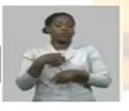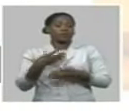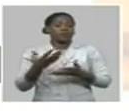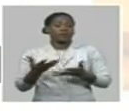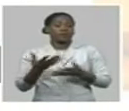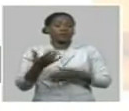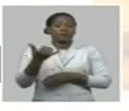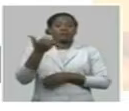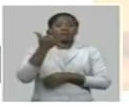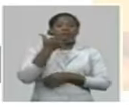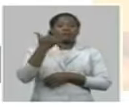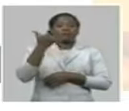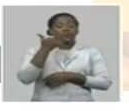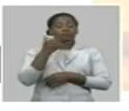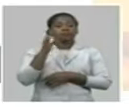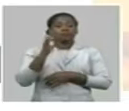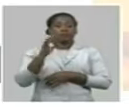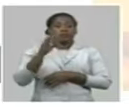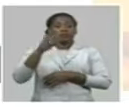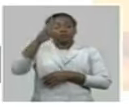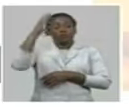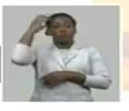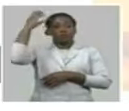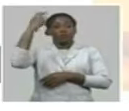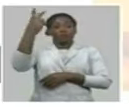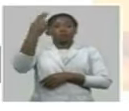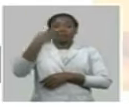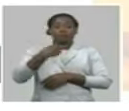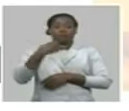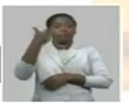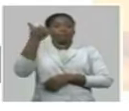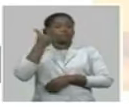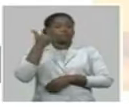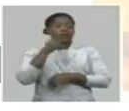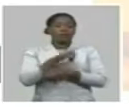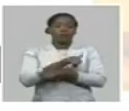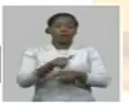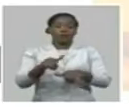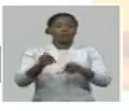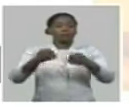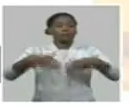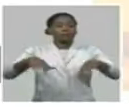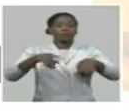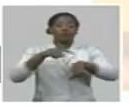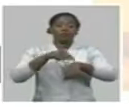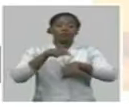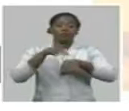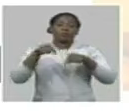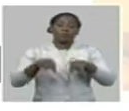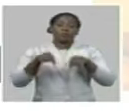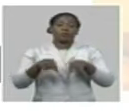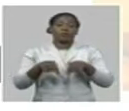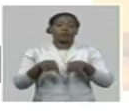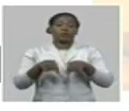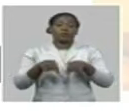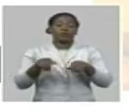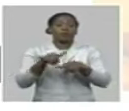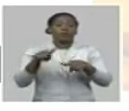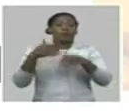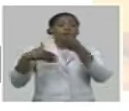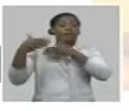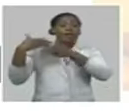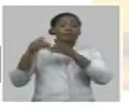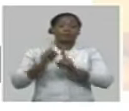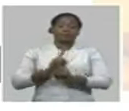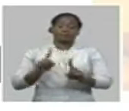recibido críticas de la dirección del país a partir de que las condiciones actuales no son las mismas que en tiempos